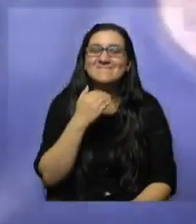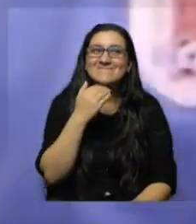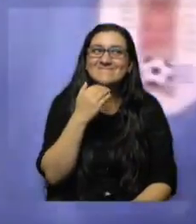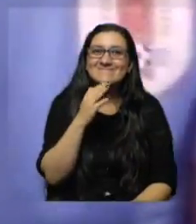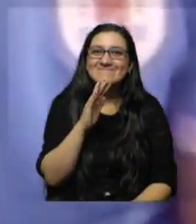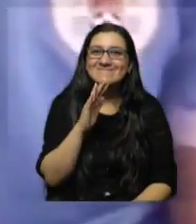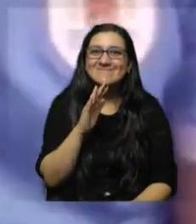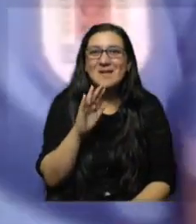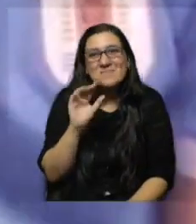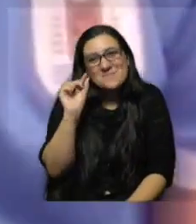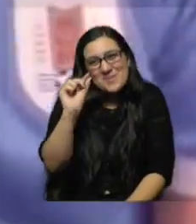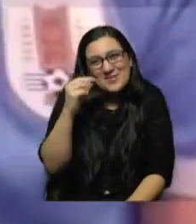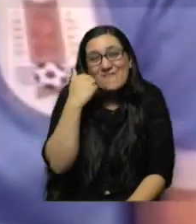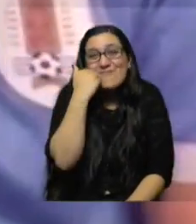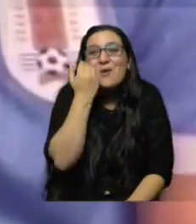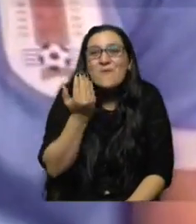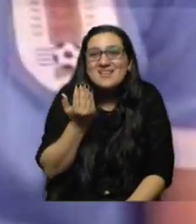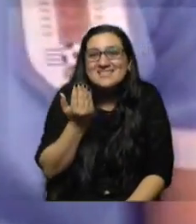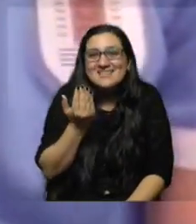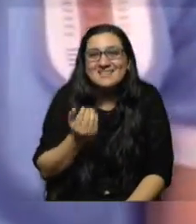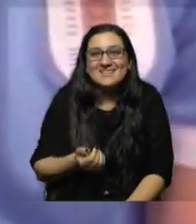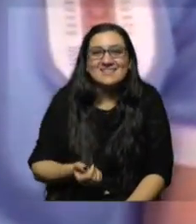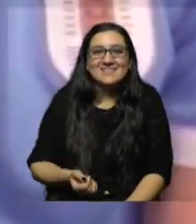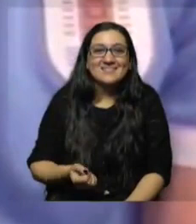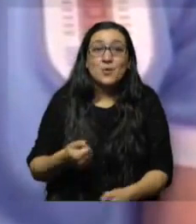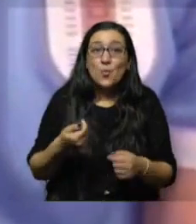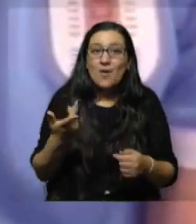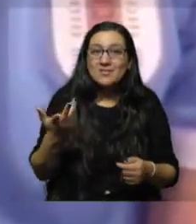Hay un poco de vergüenza acá. A ver, ¿alguien cata?